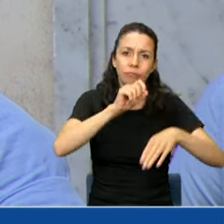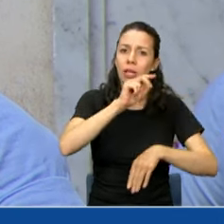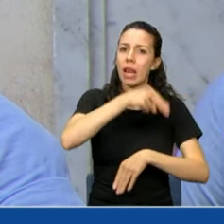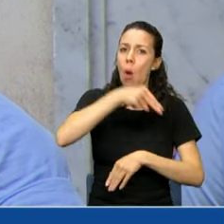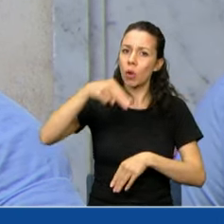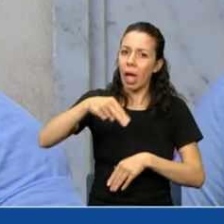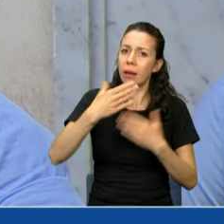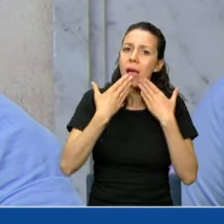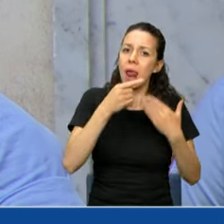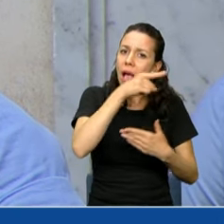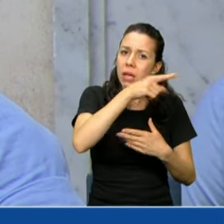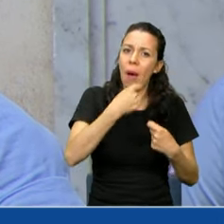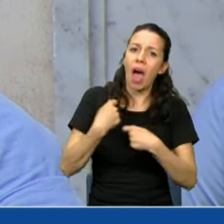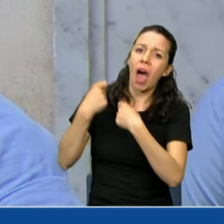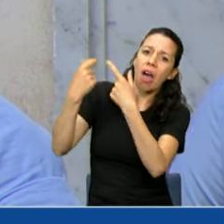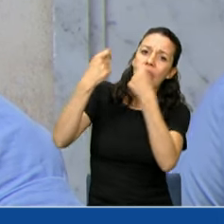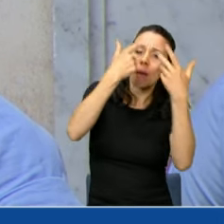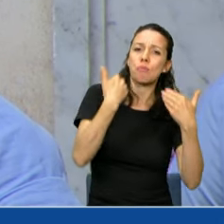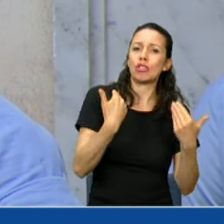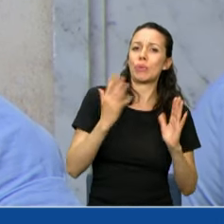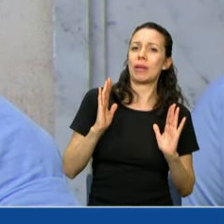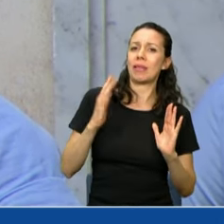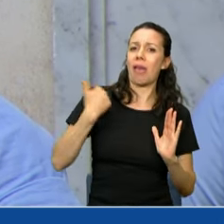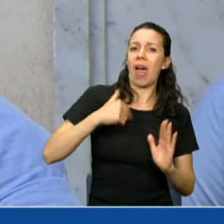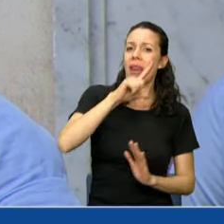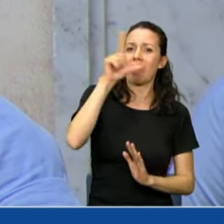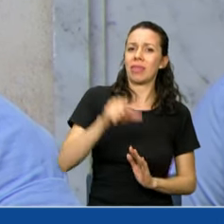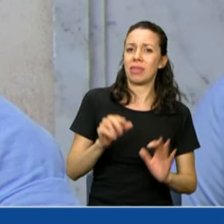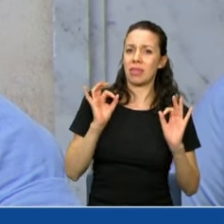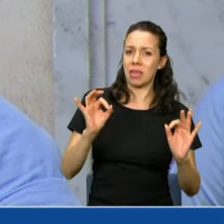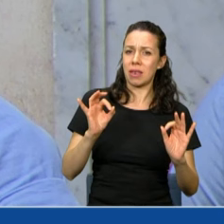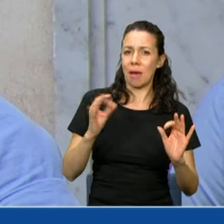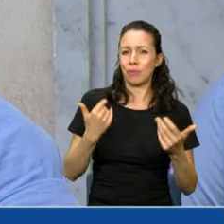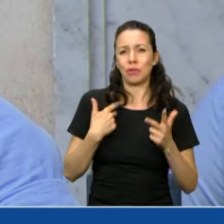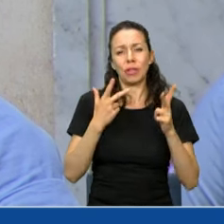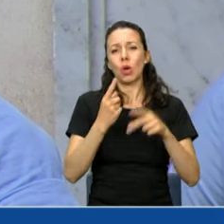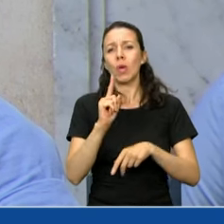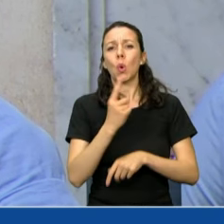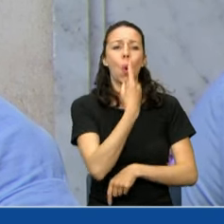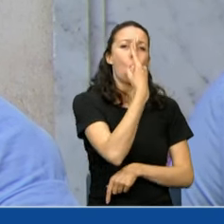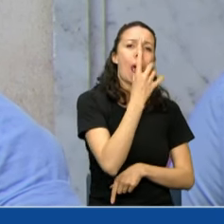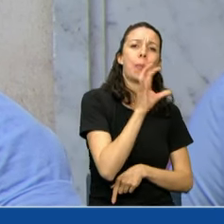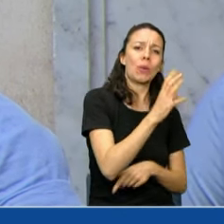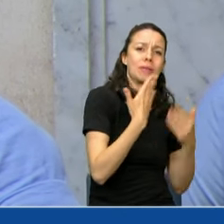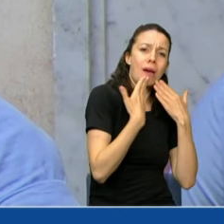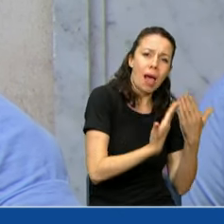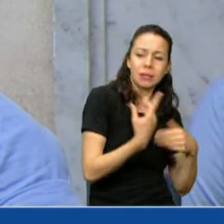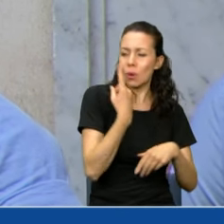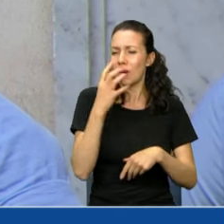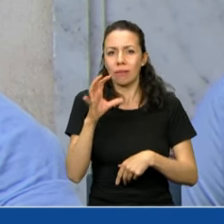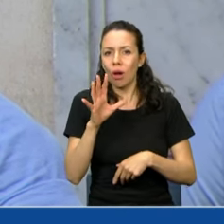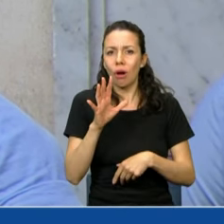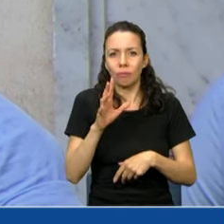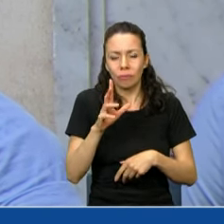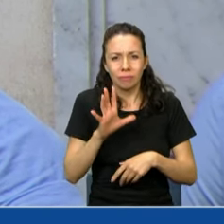posibilidad también a la República Argentina y por eso digo que no tiene que ver con una región o con una provincia sino que